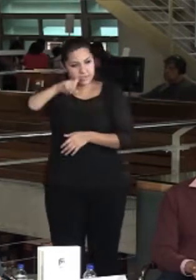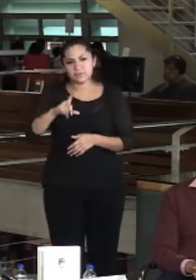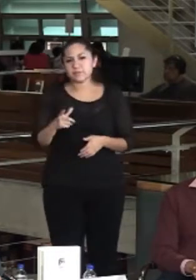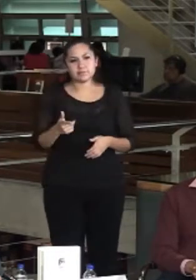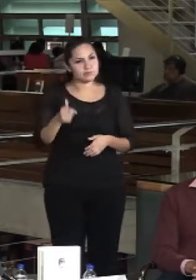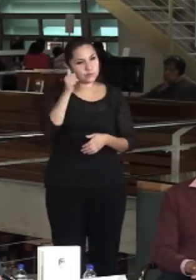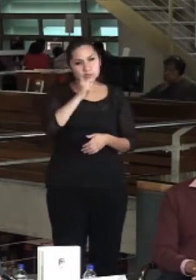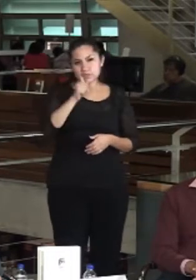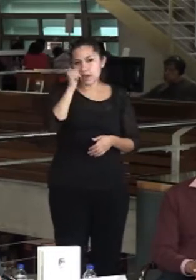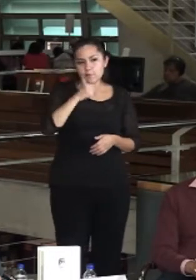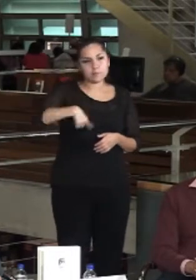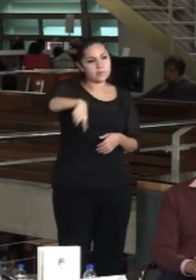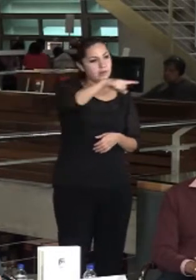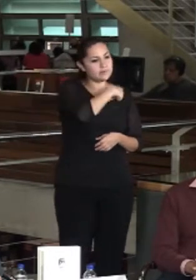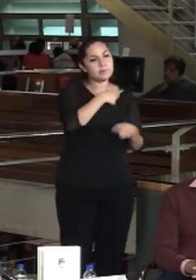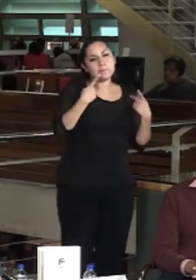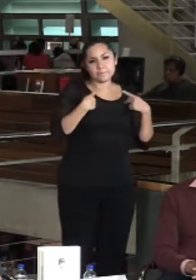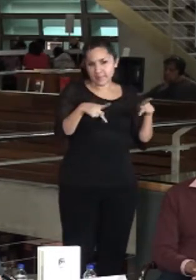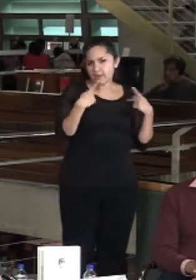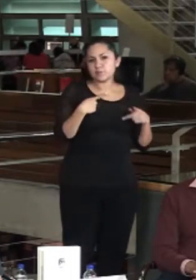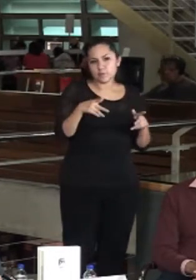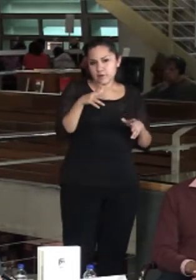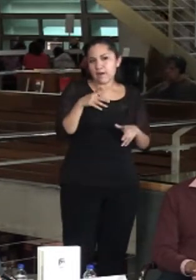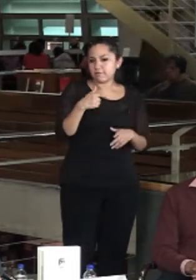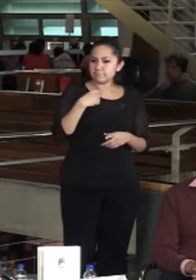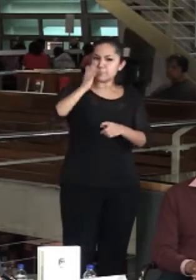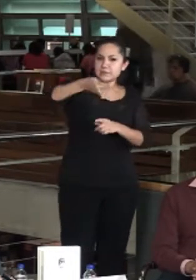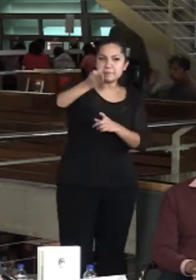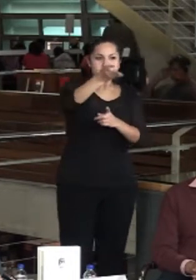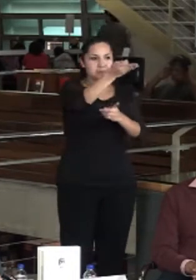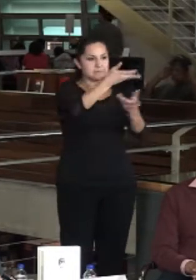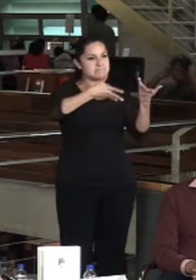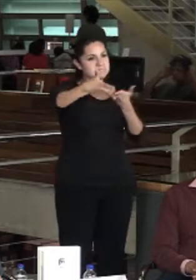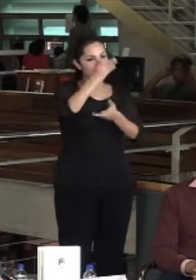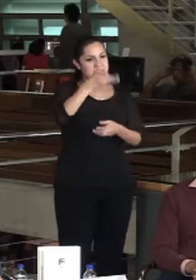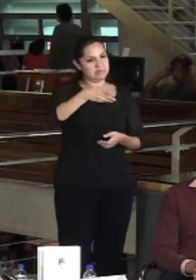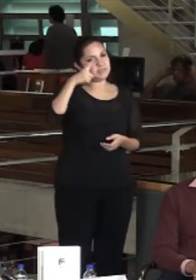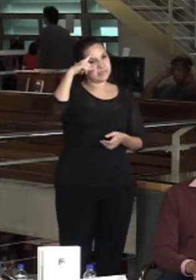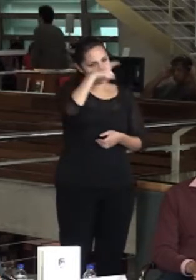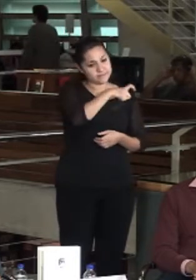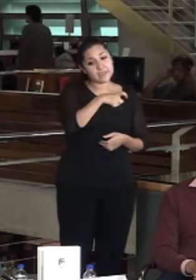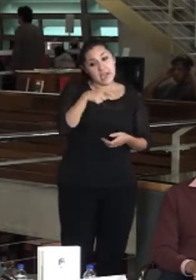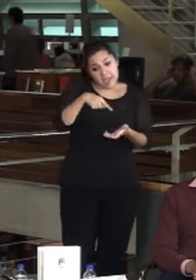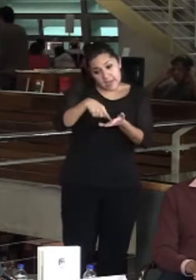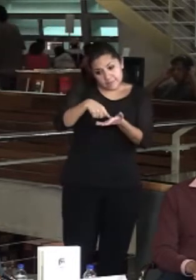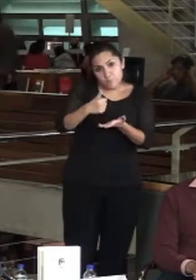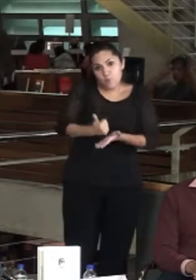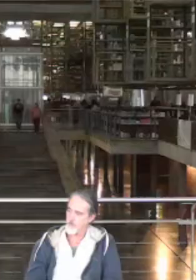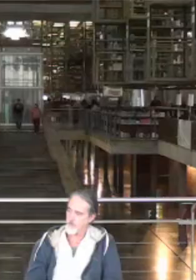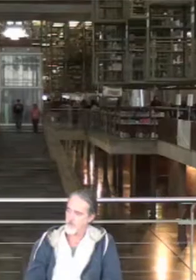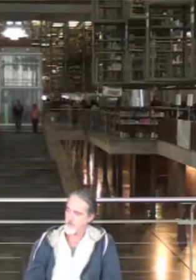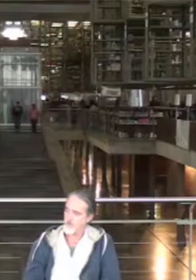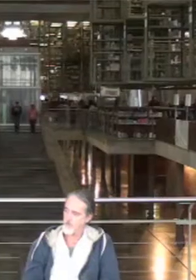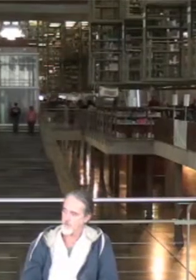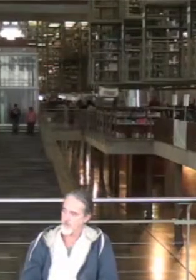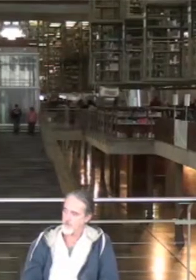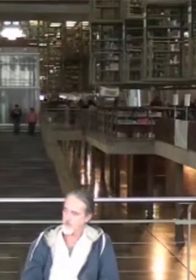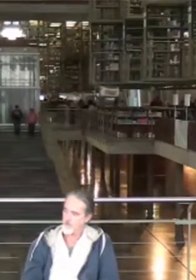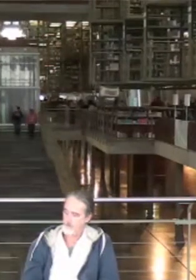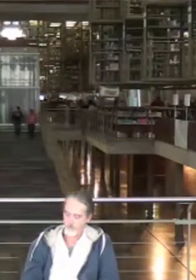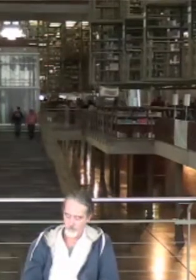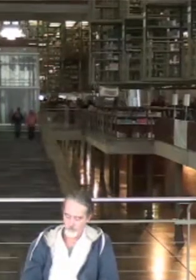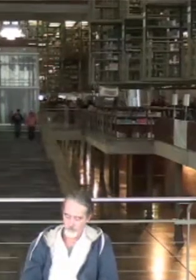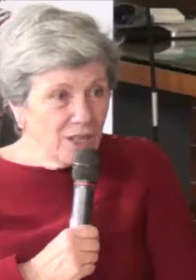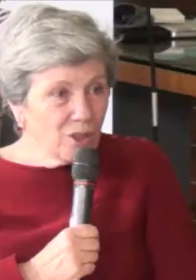parte de nuestra limitación como personas y es una invitación a crecer muy importante yo creo que